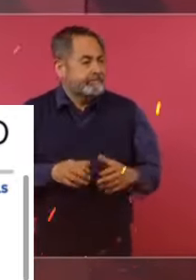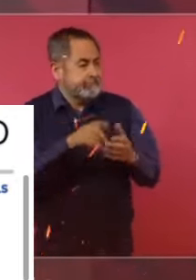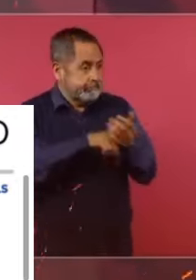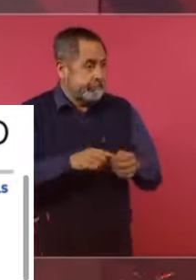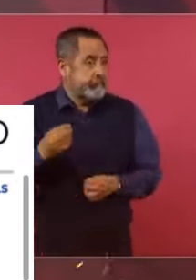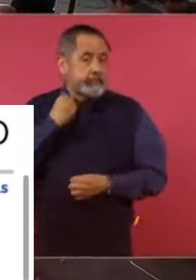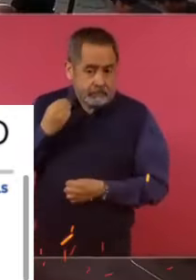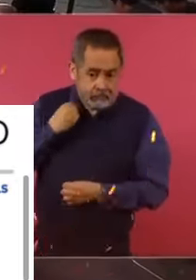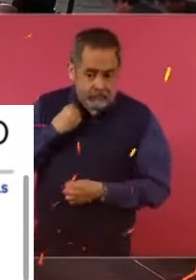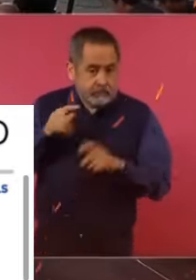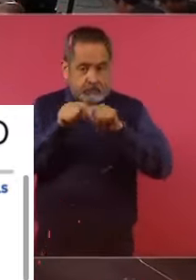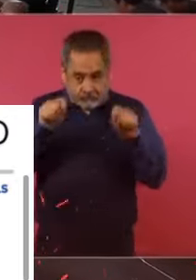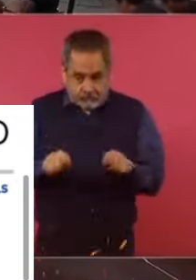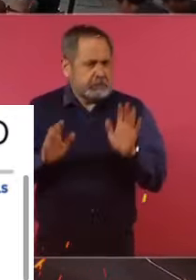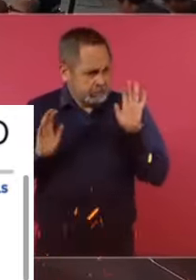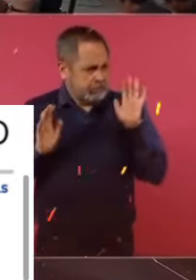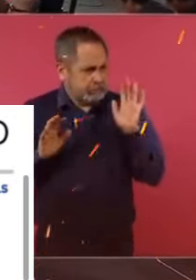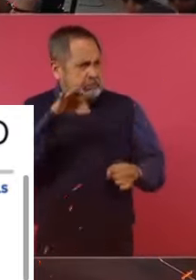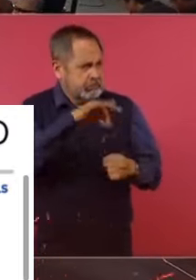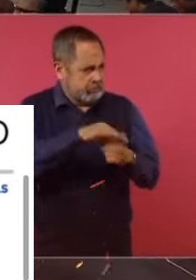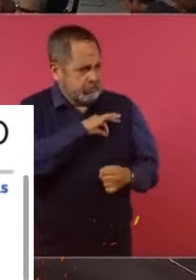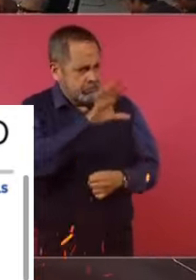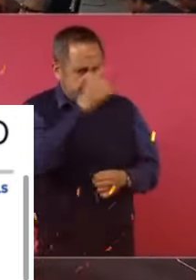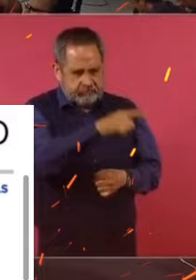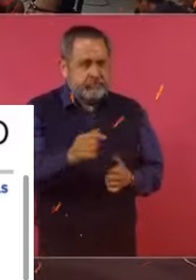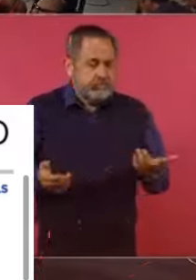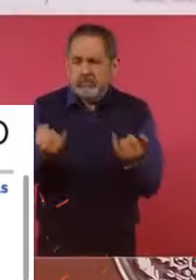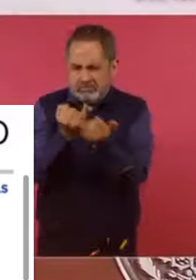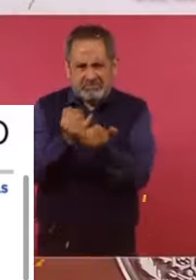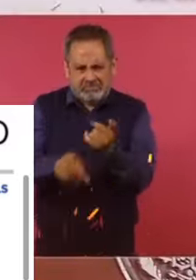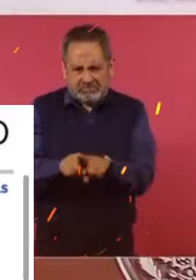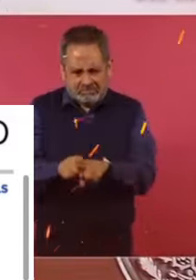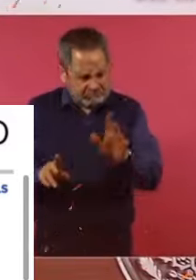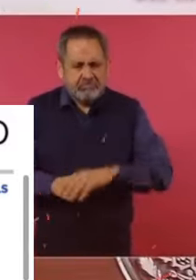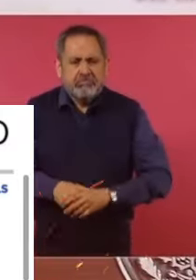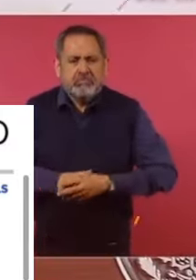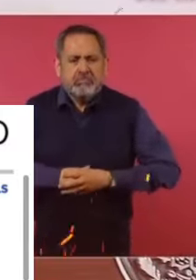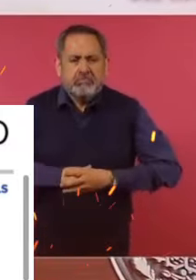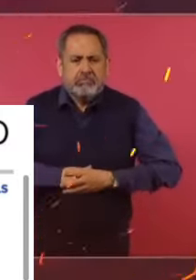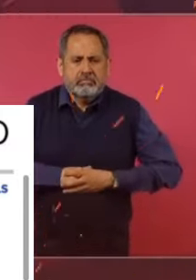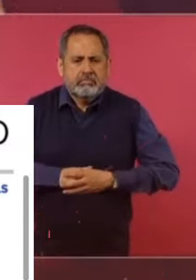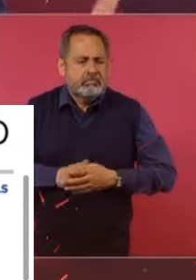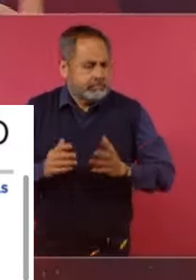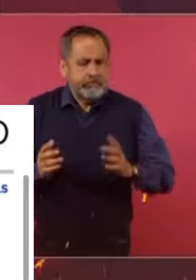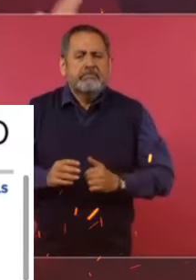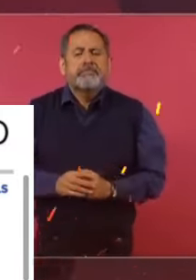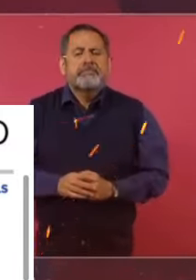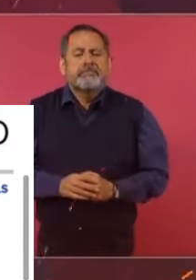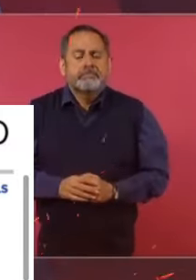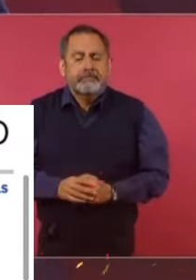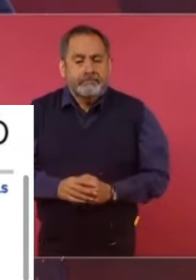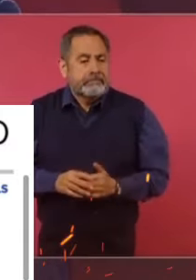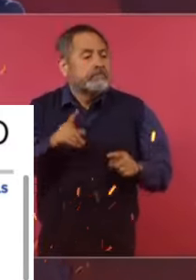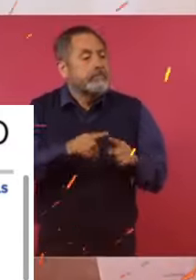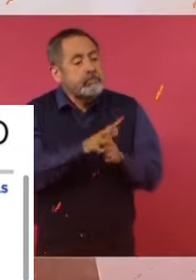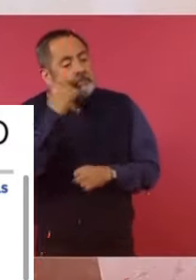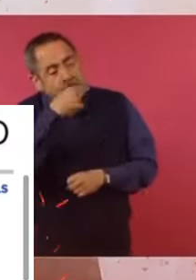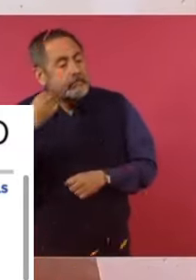profesión de abogado. Así era, así estaba en la Constitución. Pues así va a ser. Nada más que, a ver, ¿qué